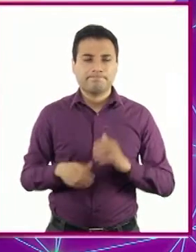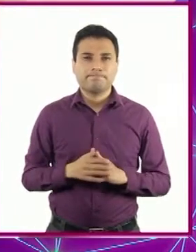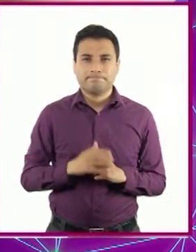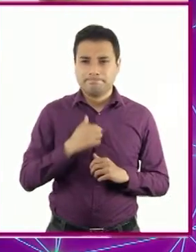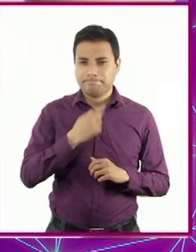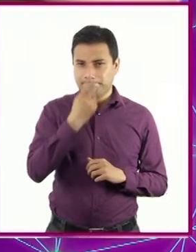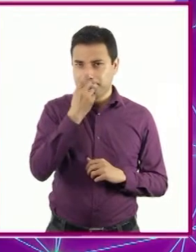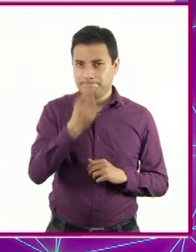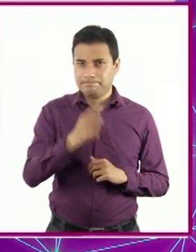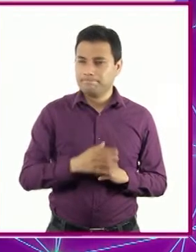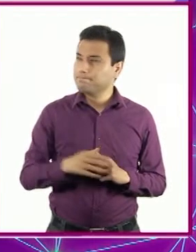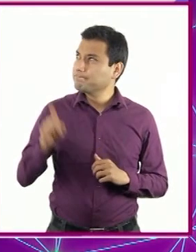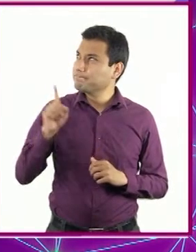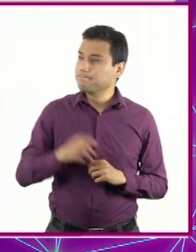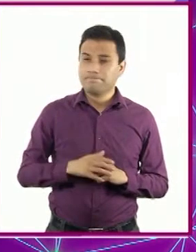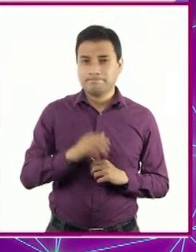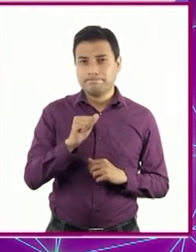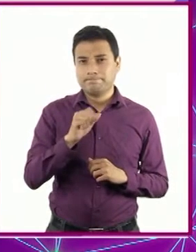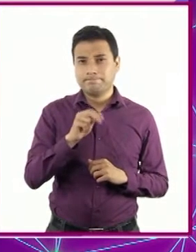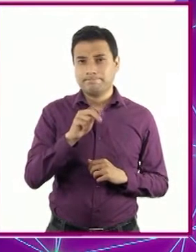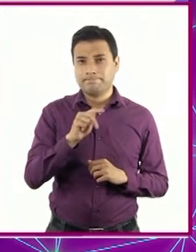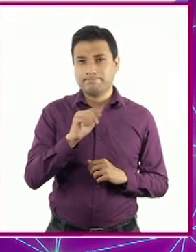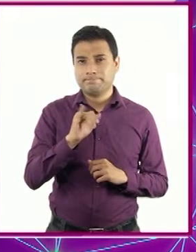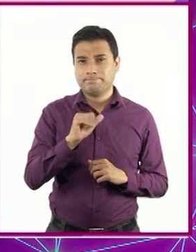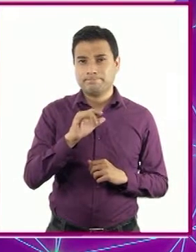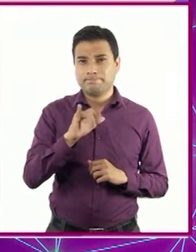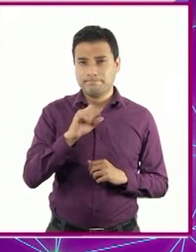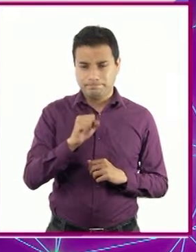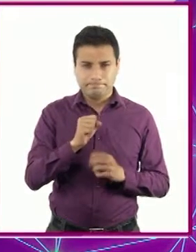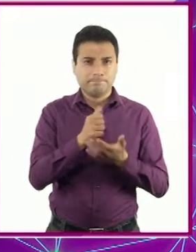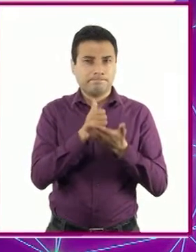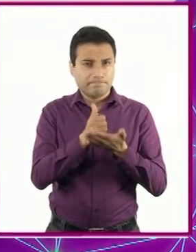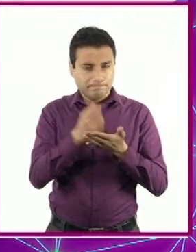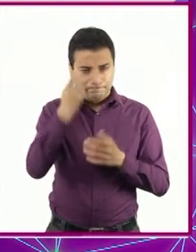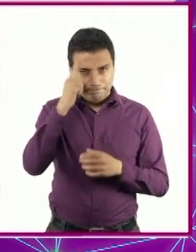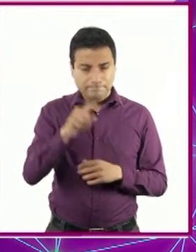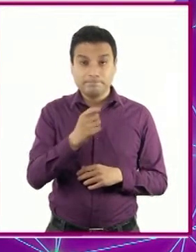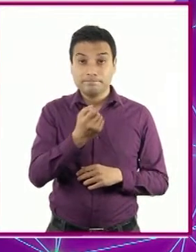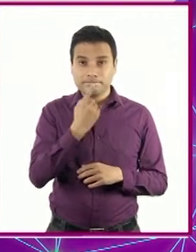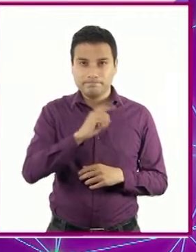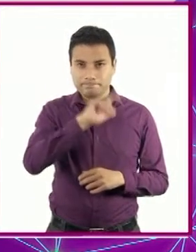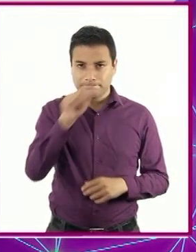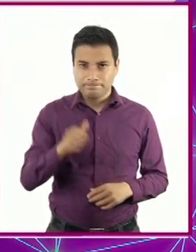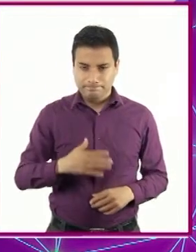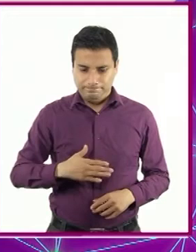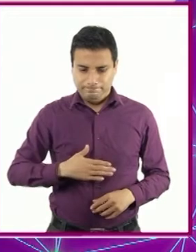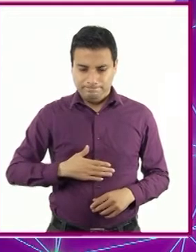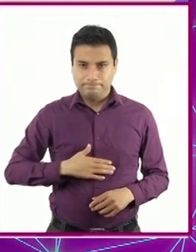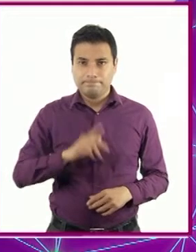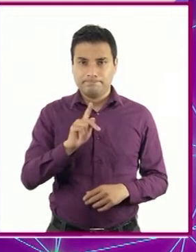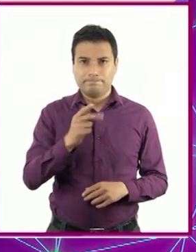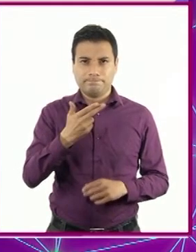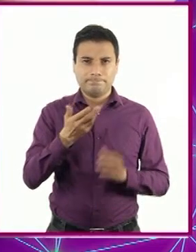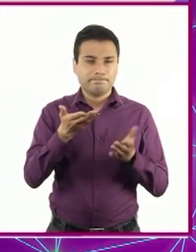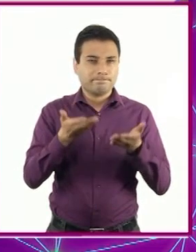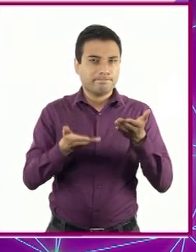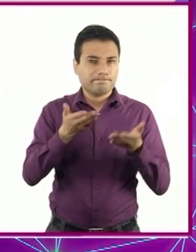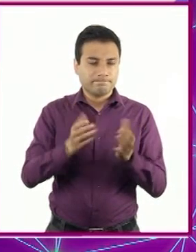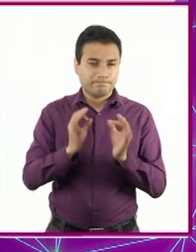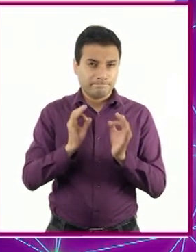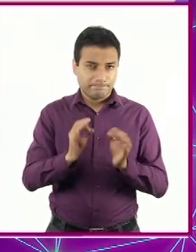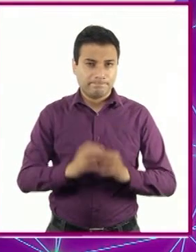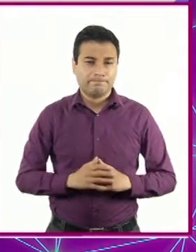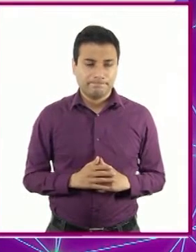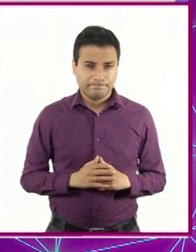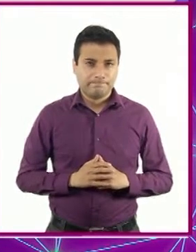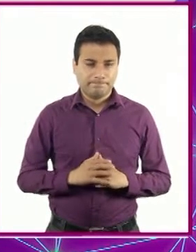decir que los antiácidos son sustancias básicas que regulan el pH del ácido clorhídrico para contrarrestar